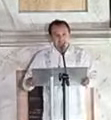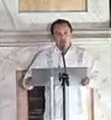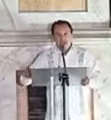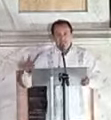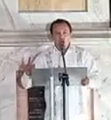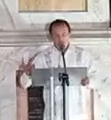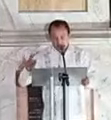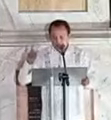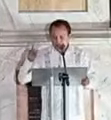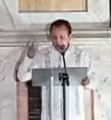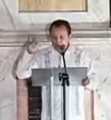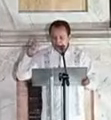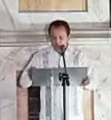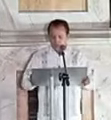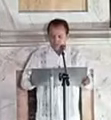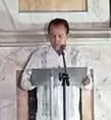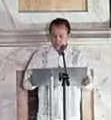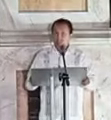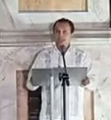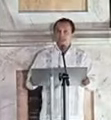Desde el corazón de Tejupilco,